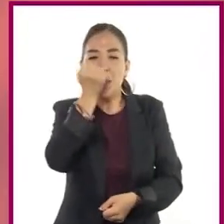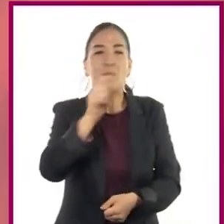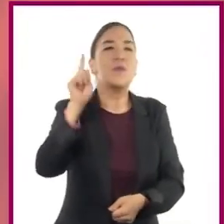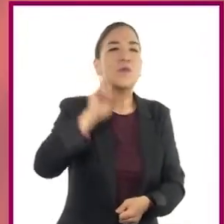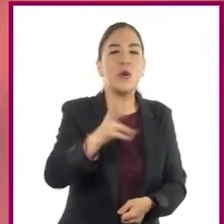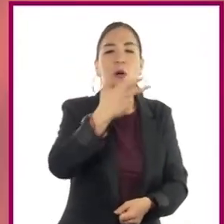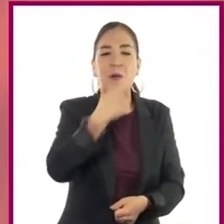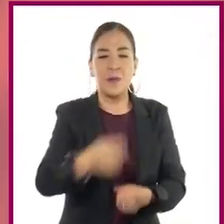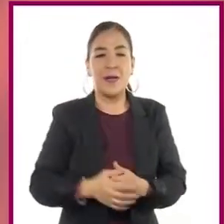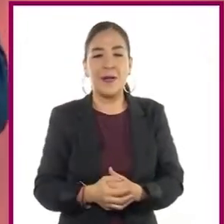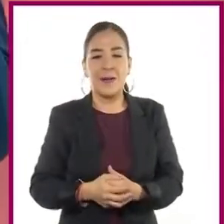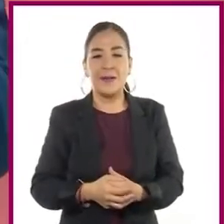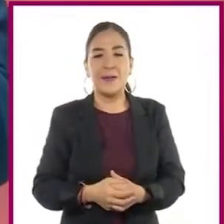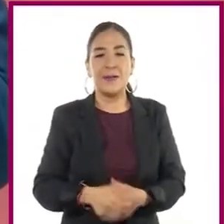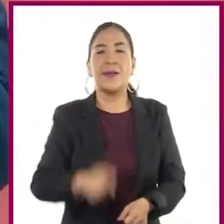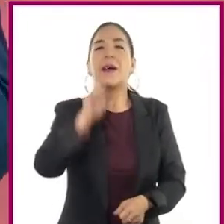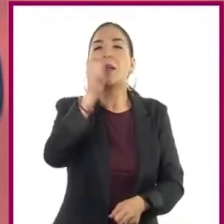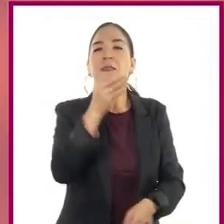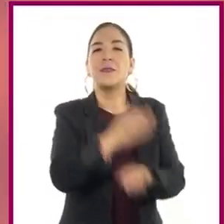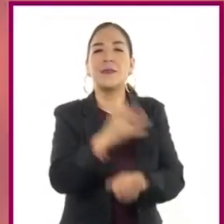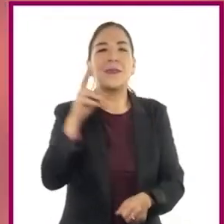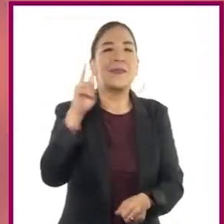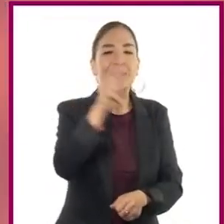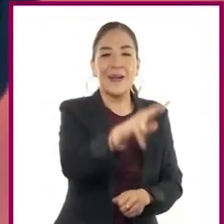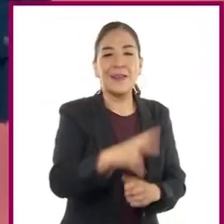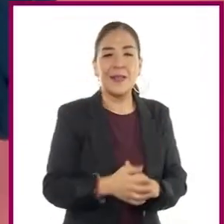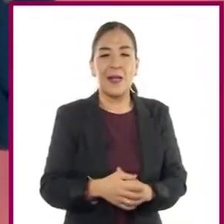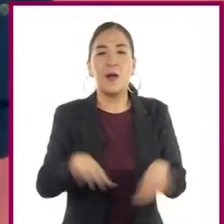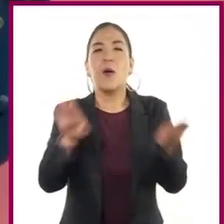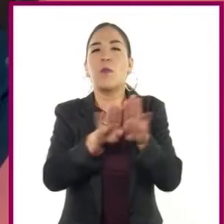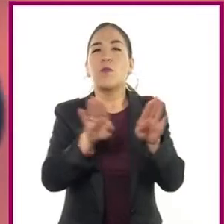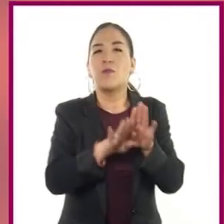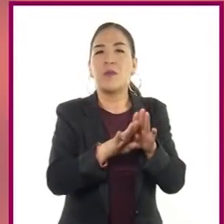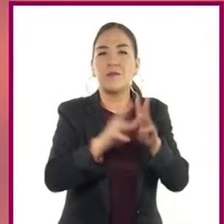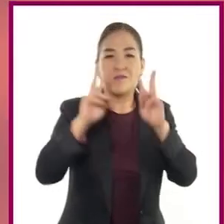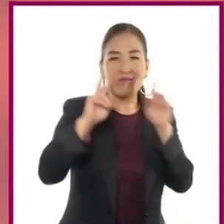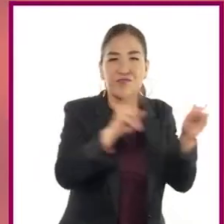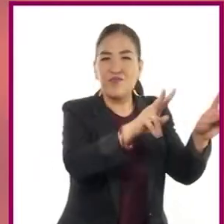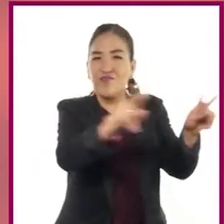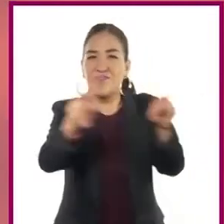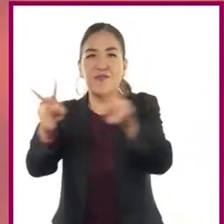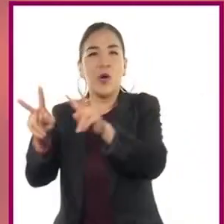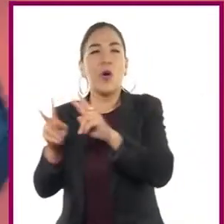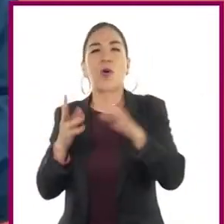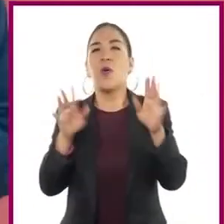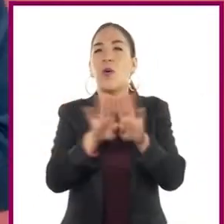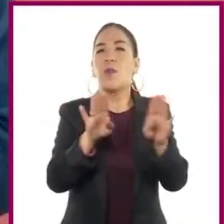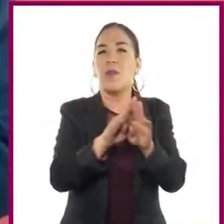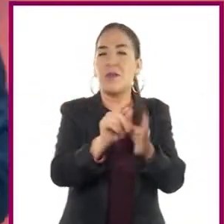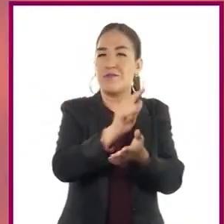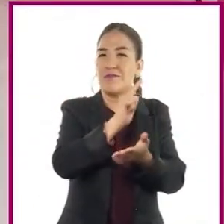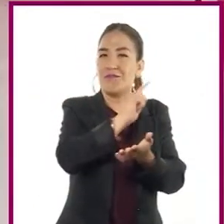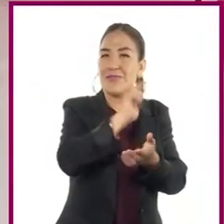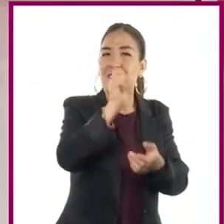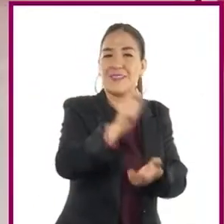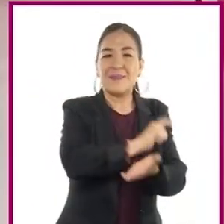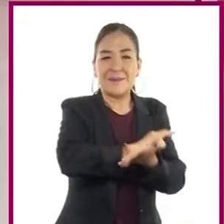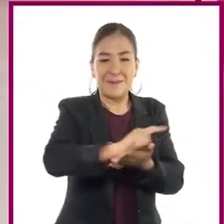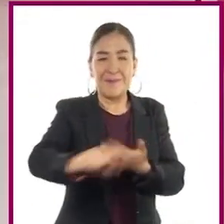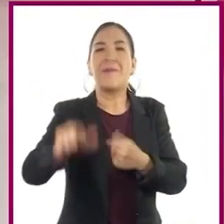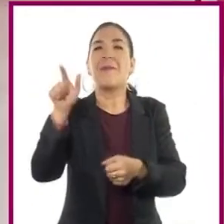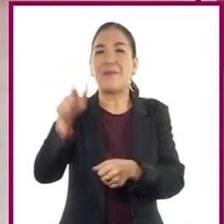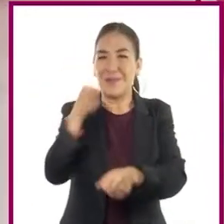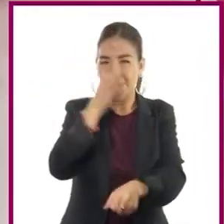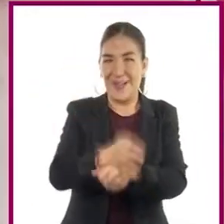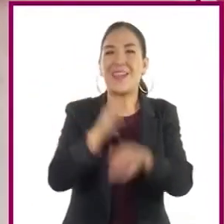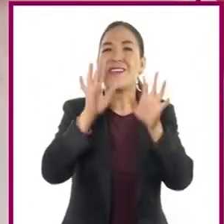alumnos, a lo que vemos cuando pasa la vida frente a nuestros ojos sin ningún filtro. Ah, ya te estás